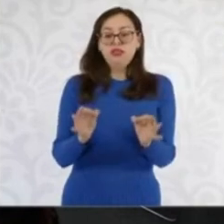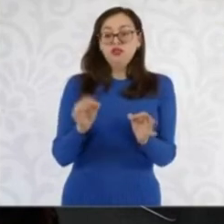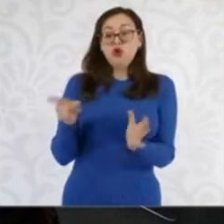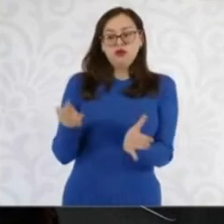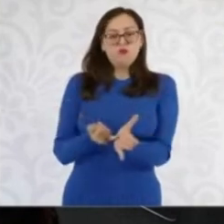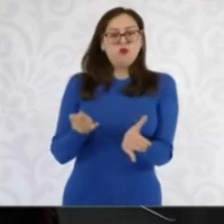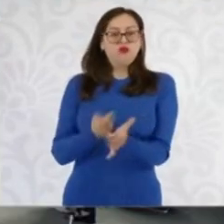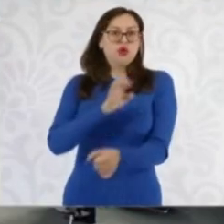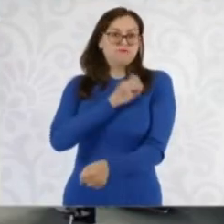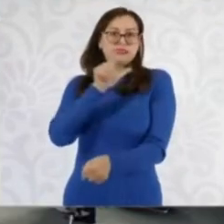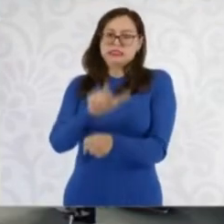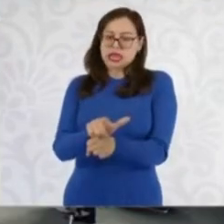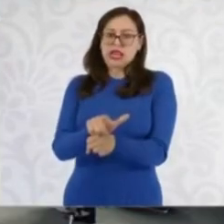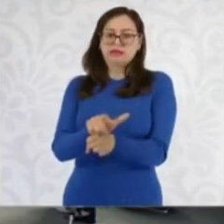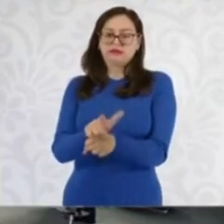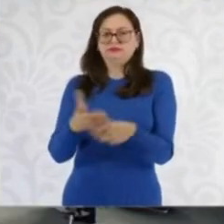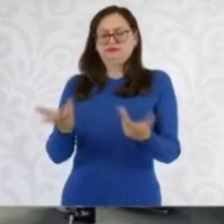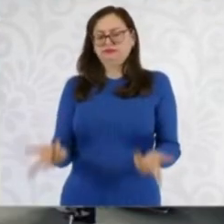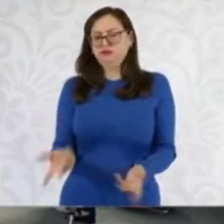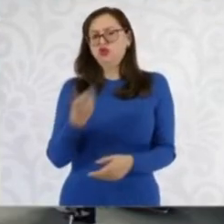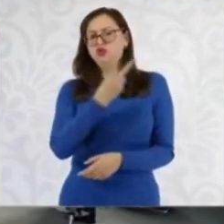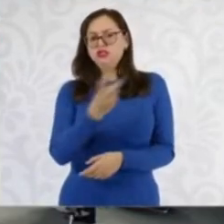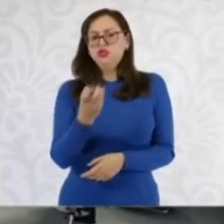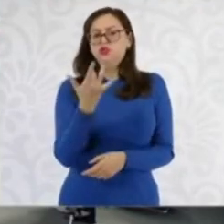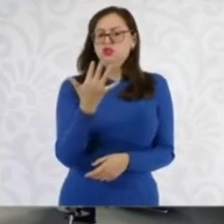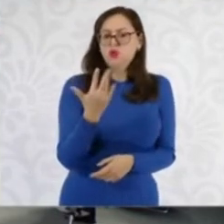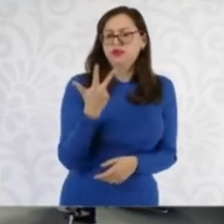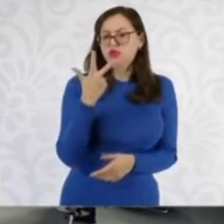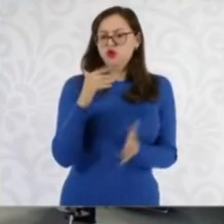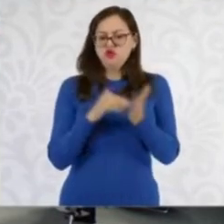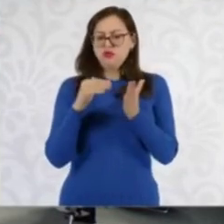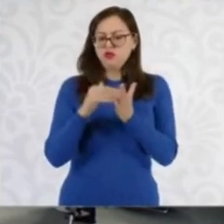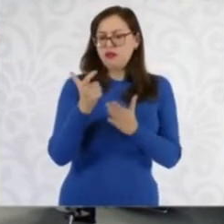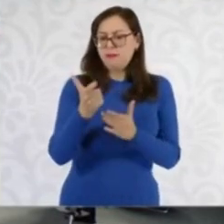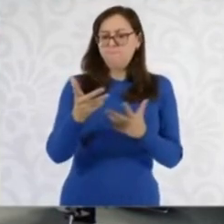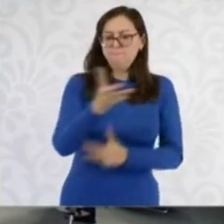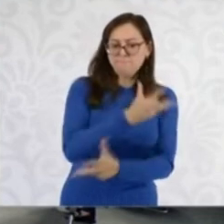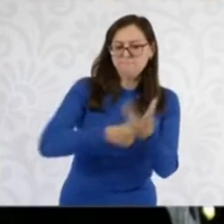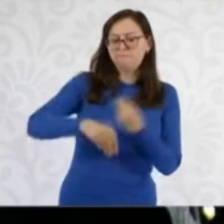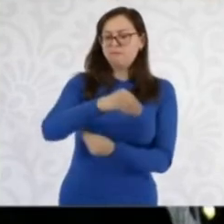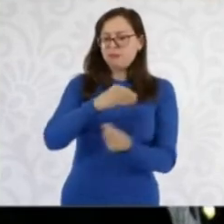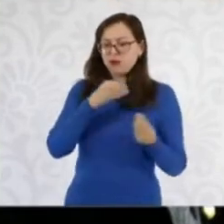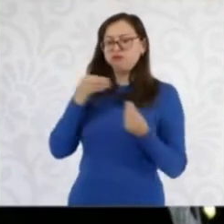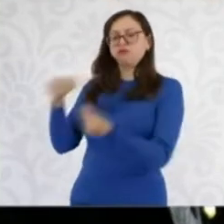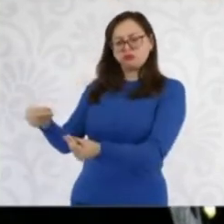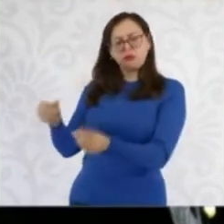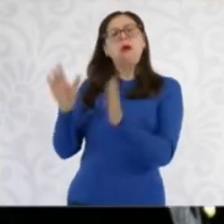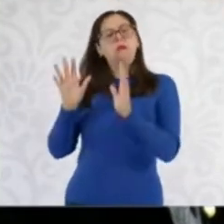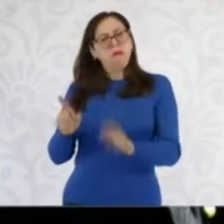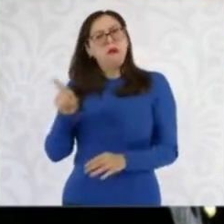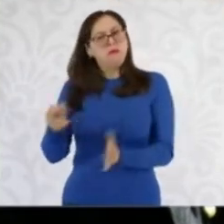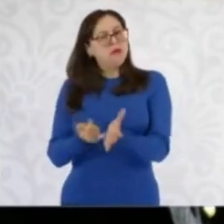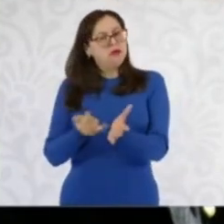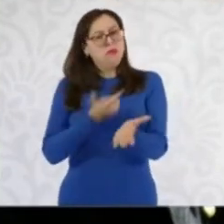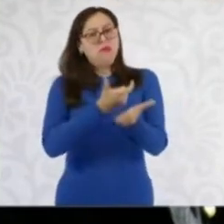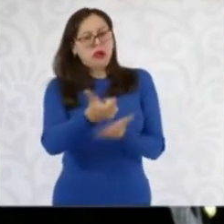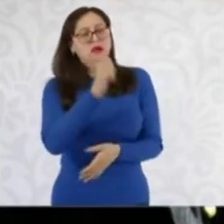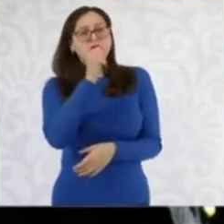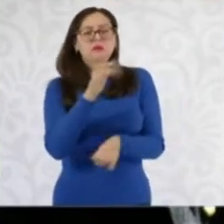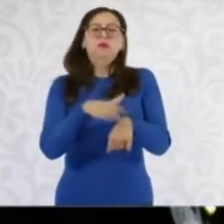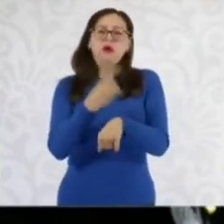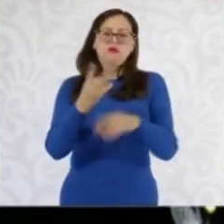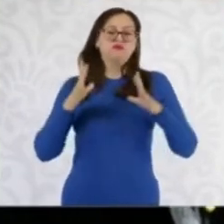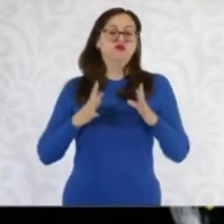especial. El hecho de que se le devolvieran 258 millones de pesos de impuestos es por este régimen especial de que no pagan impuestos, pero también porque todas